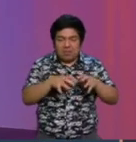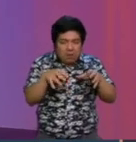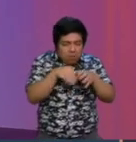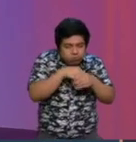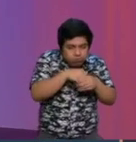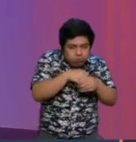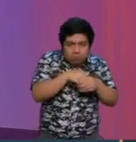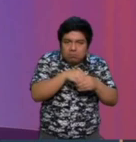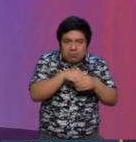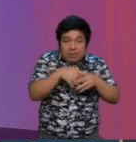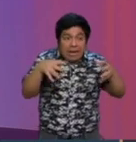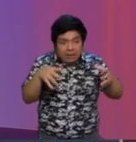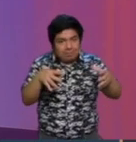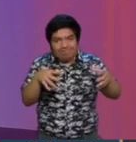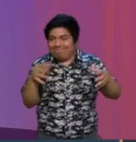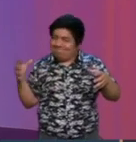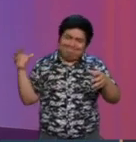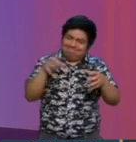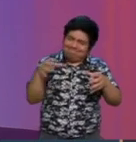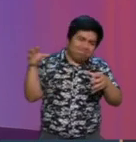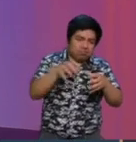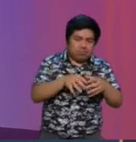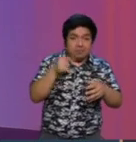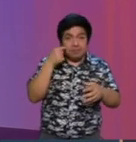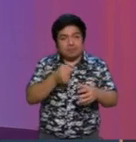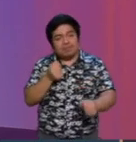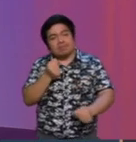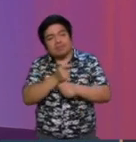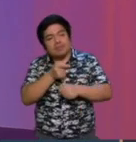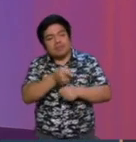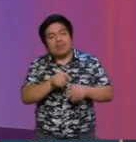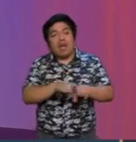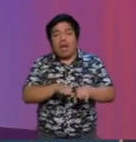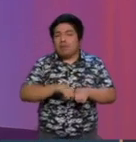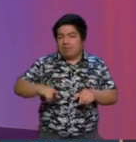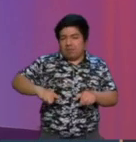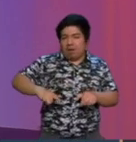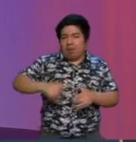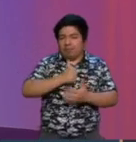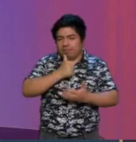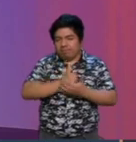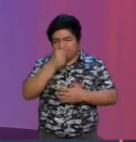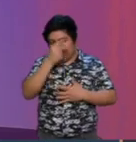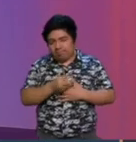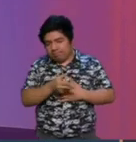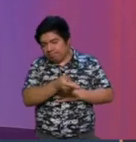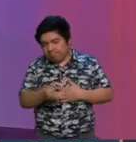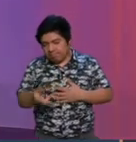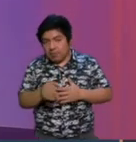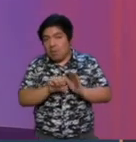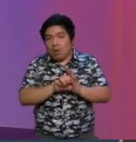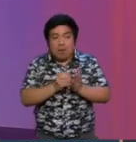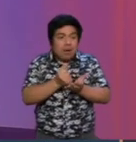desconcentrar, descentralizar. Y uno puede detectar muy fácilmente el espíritu de un gobierno de la ciudad si le da